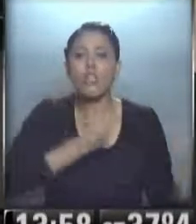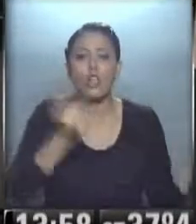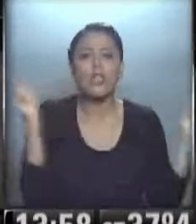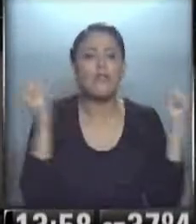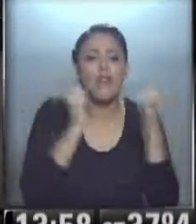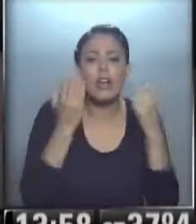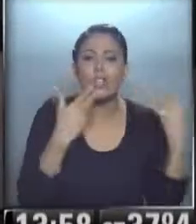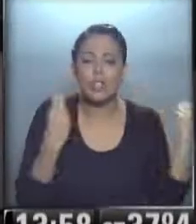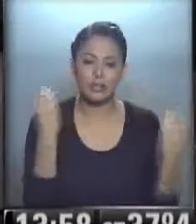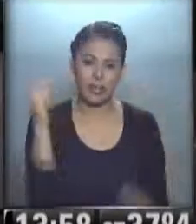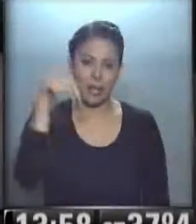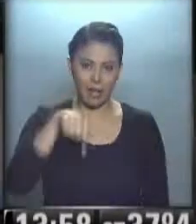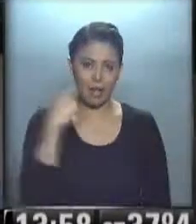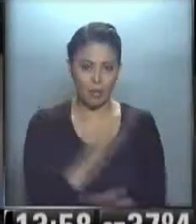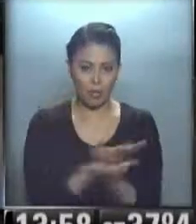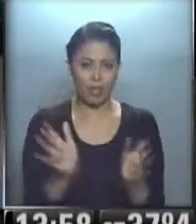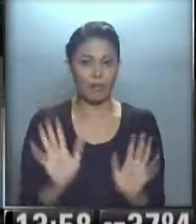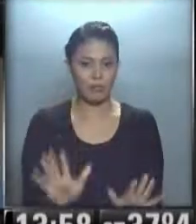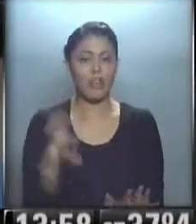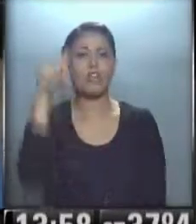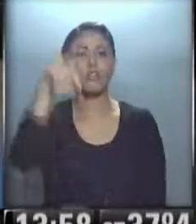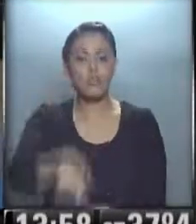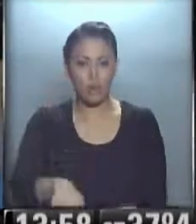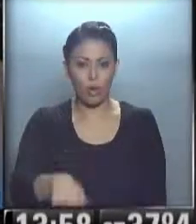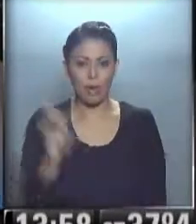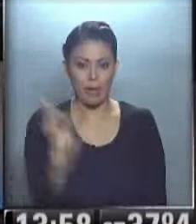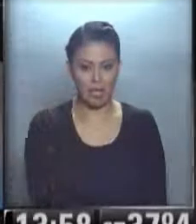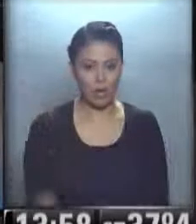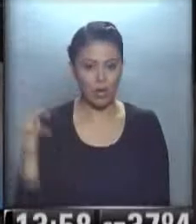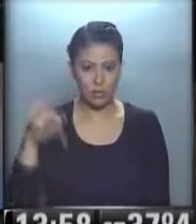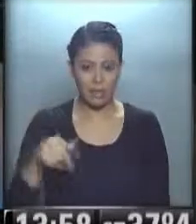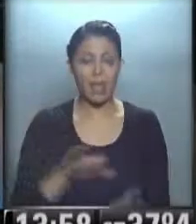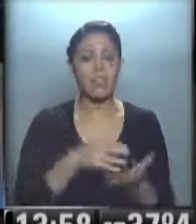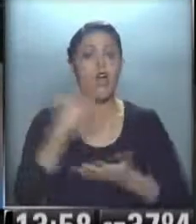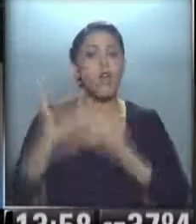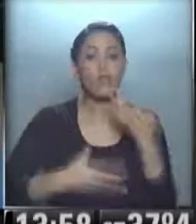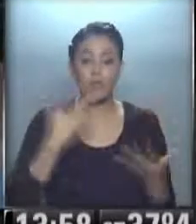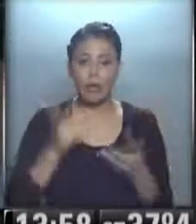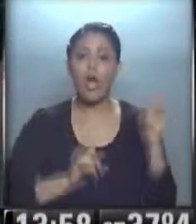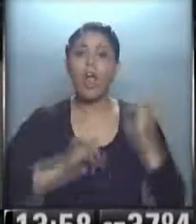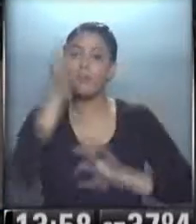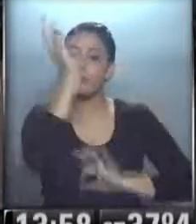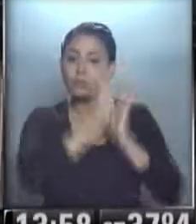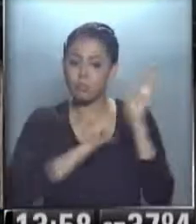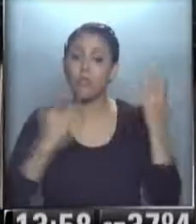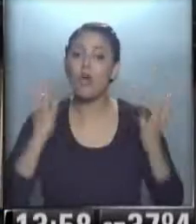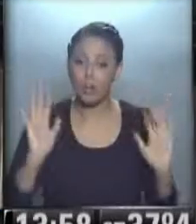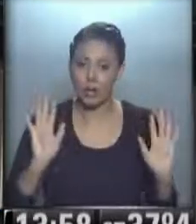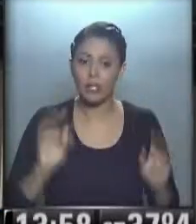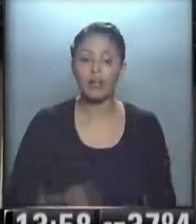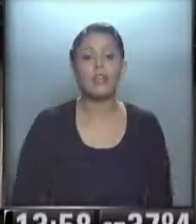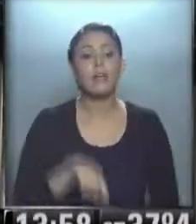fresco? Aquí, aquí estacionado, en el sur, en la región patagónica. Tierra del Fuego, hasta alguna nevadita es probable